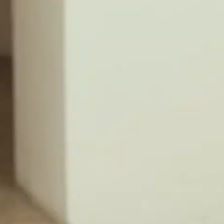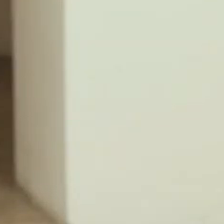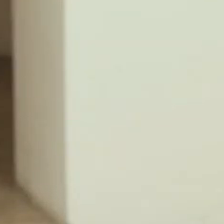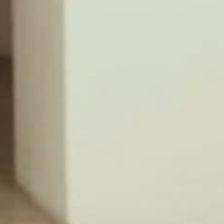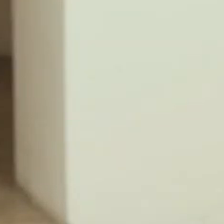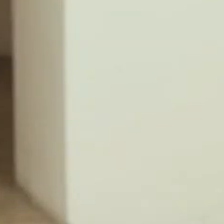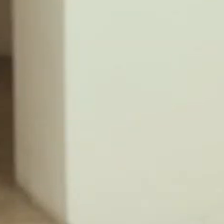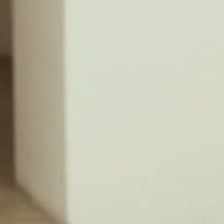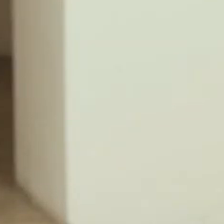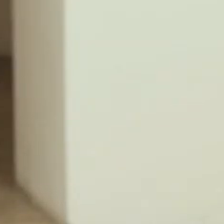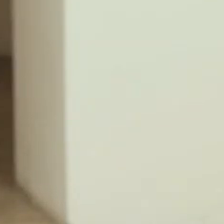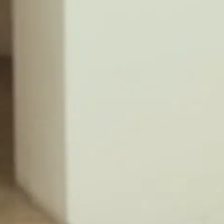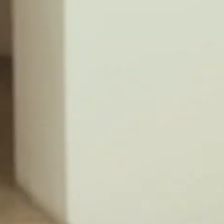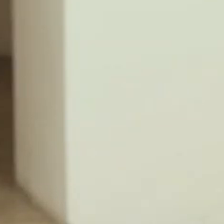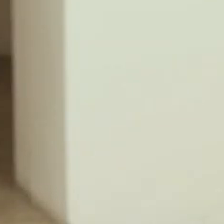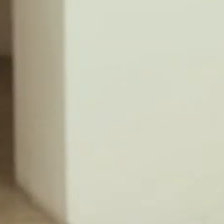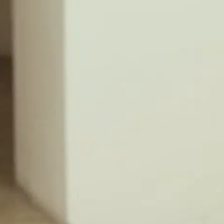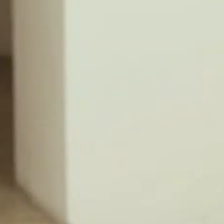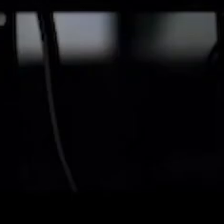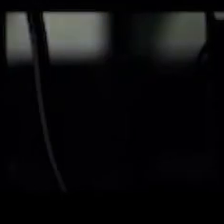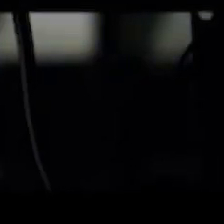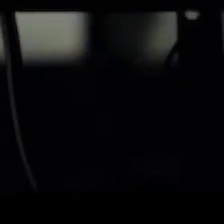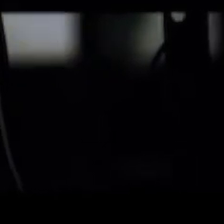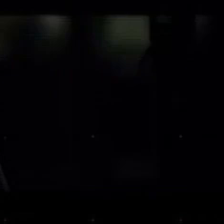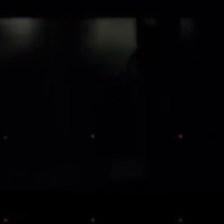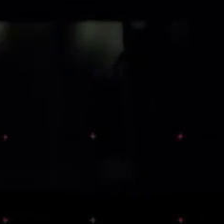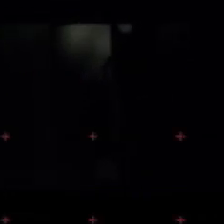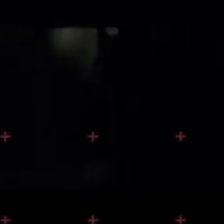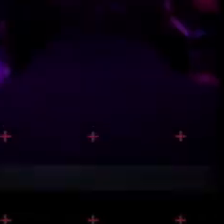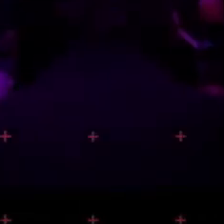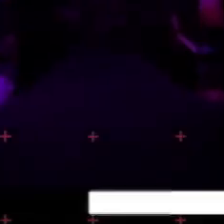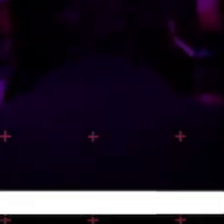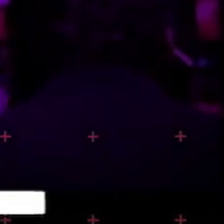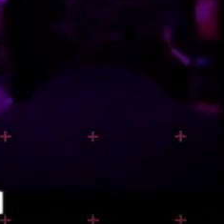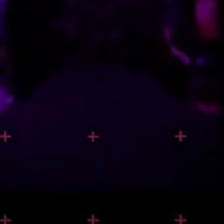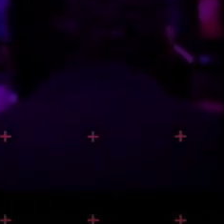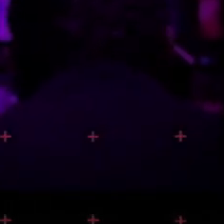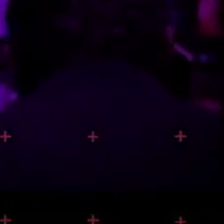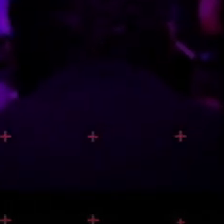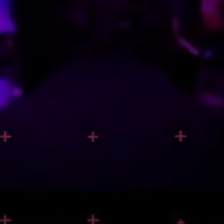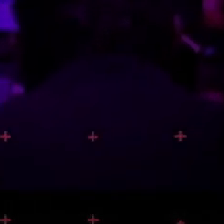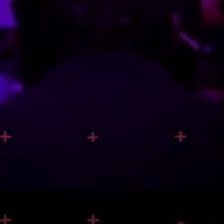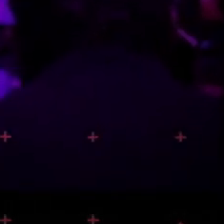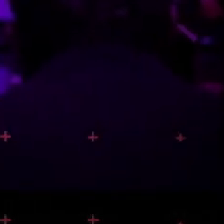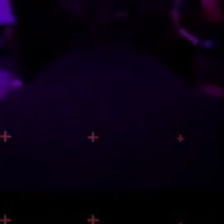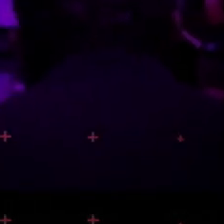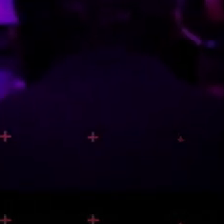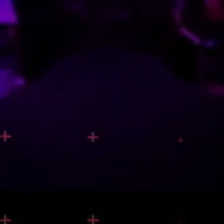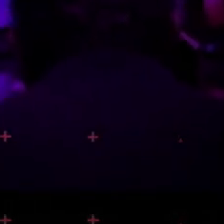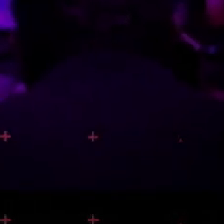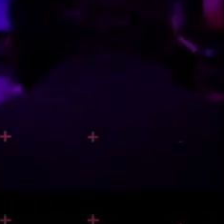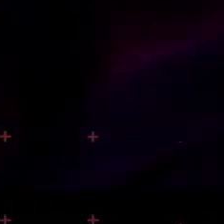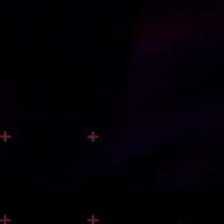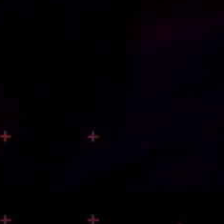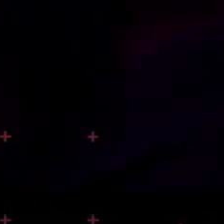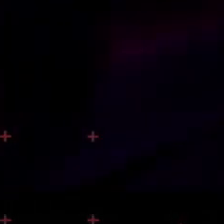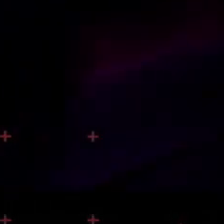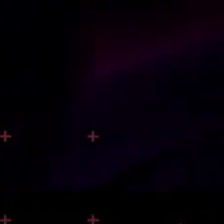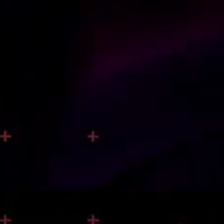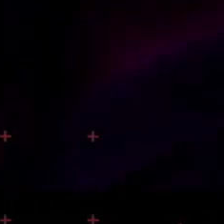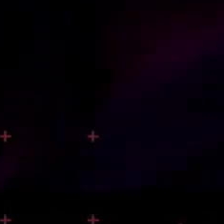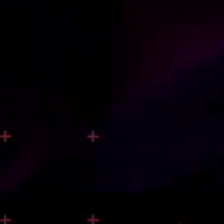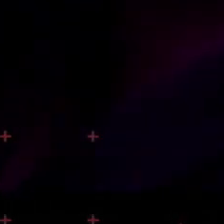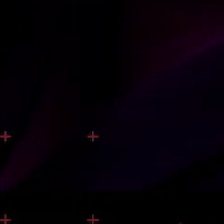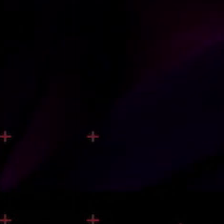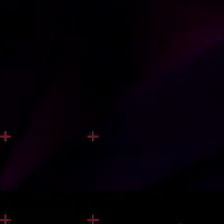hacía diariamente y ahí fue que formamos una historia. Los jueves a las 9 de la noche, con repetición los domingos a